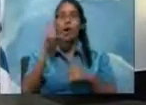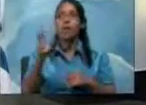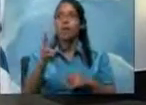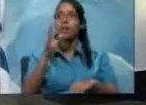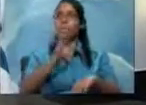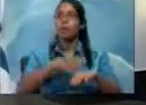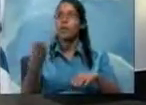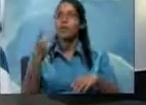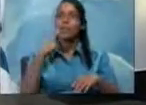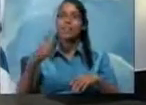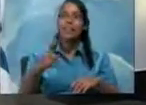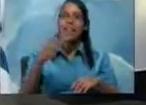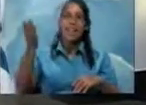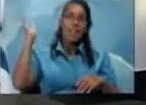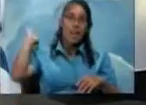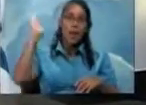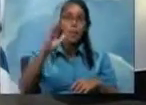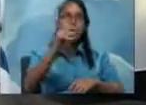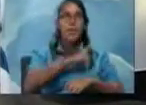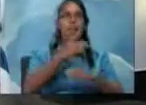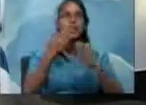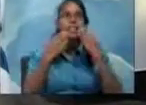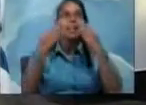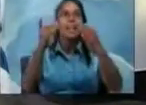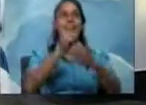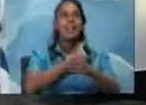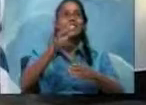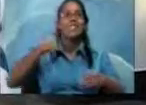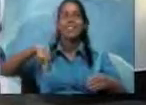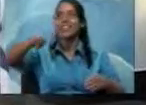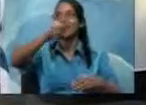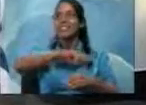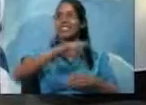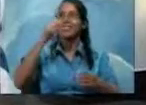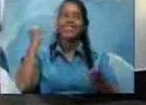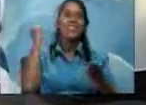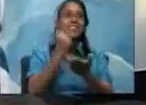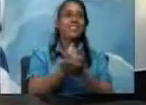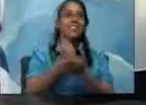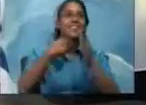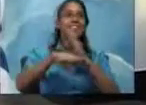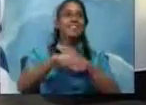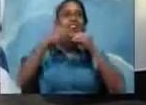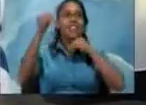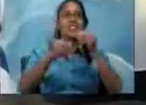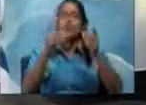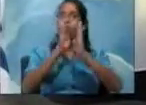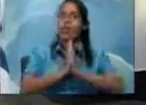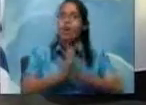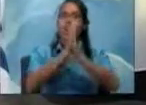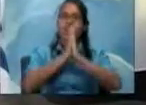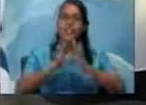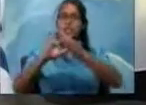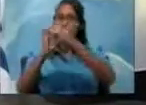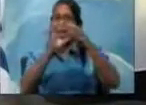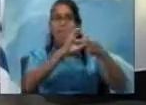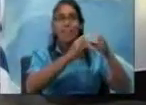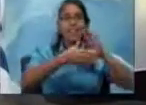porque él dijo que viene delante de nosotros vamos a hacer una oración en